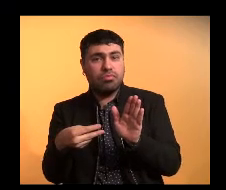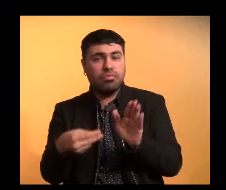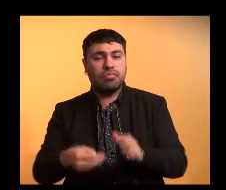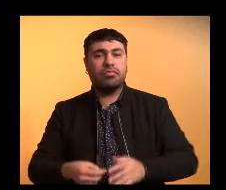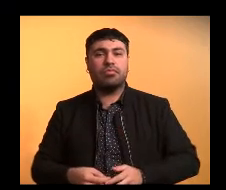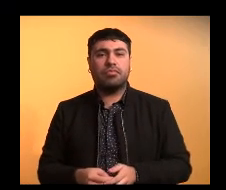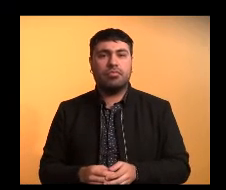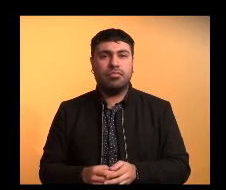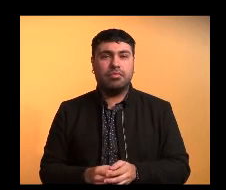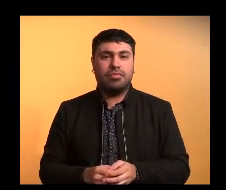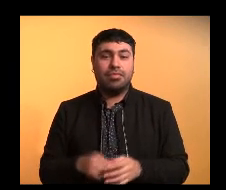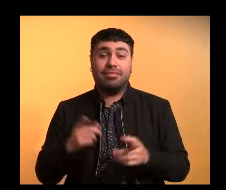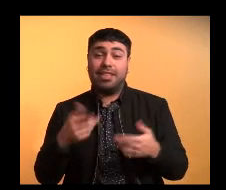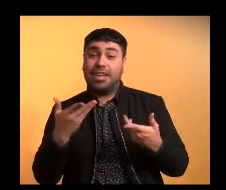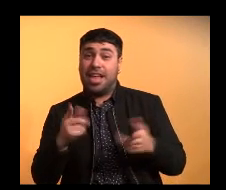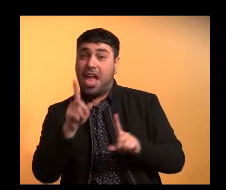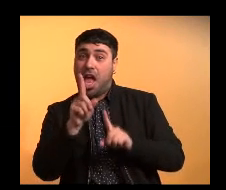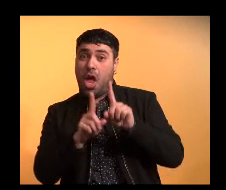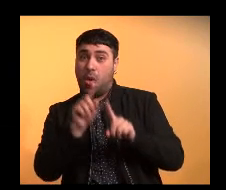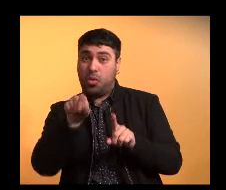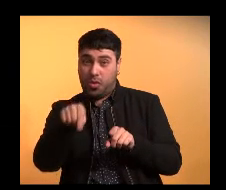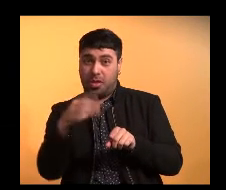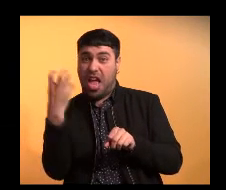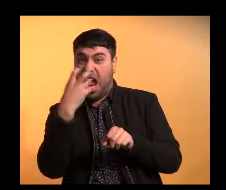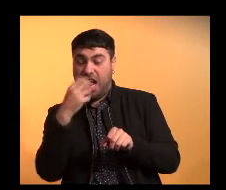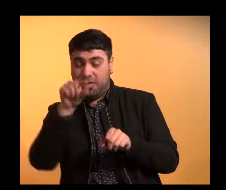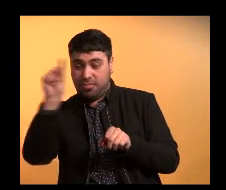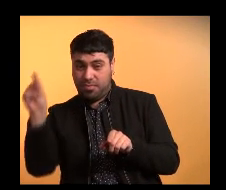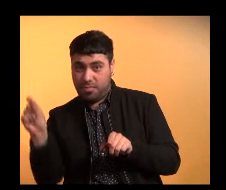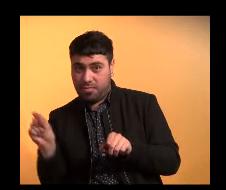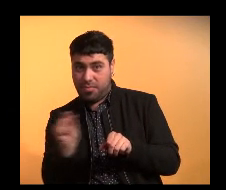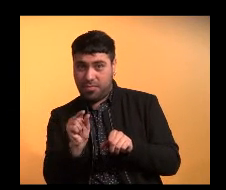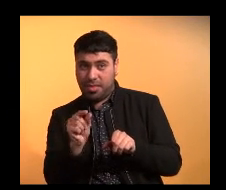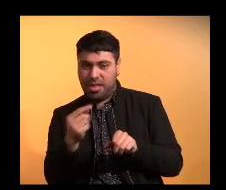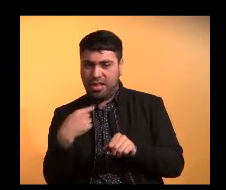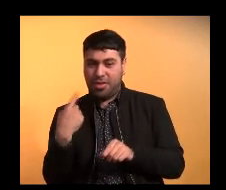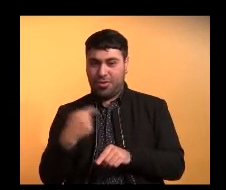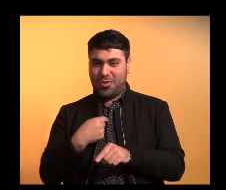esos trozos, fue el que probablemente llegó, y ahí nosotros lo encontramos precisamente en ese lugar.